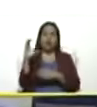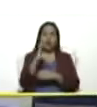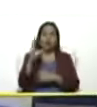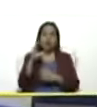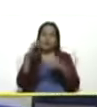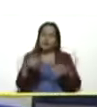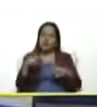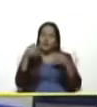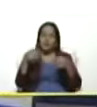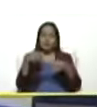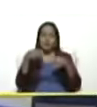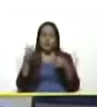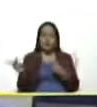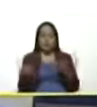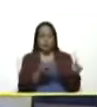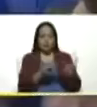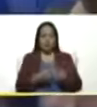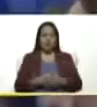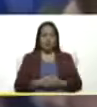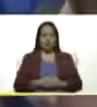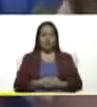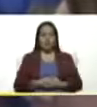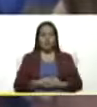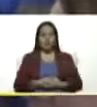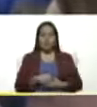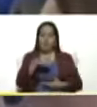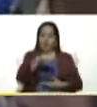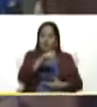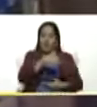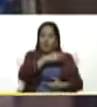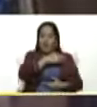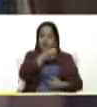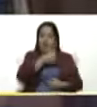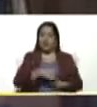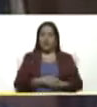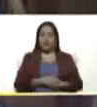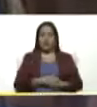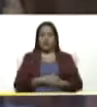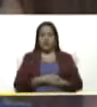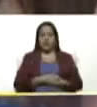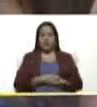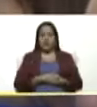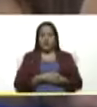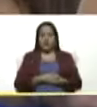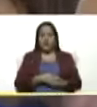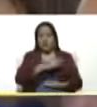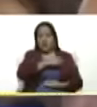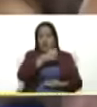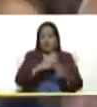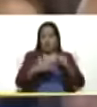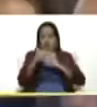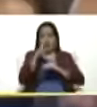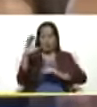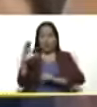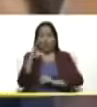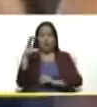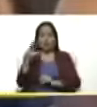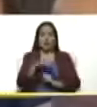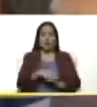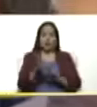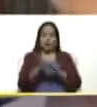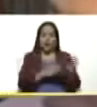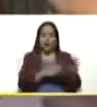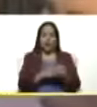bienvenida. Es la jefa, además, la jefa suprema de Colombia. César